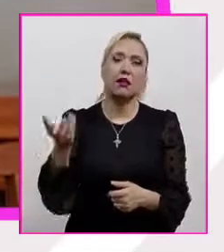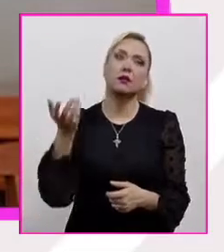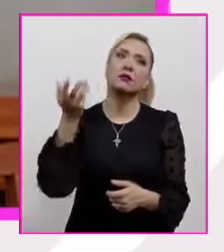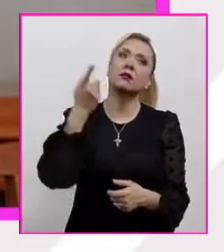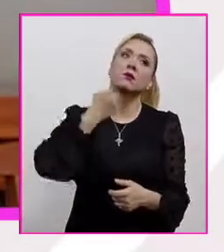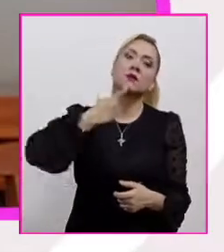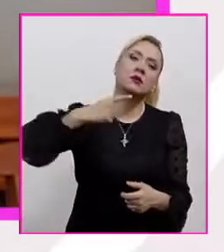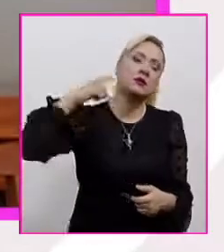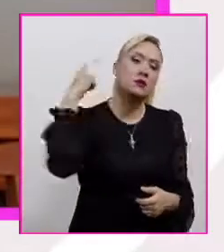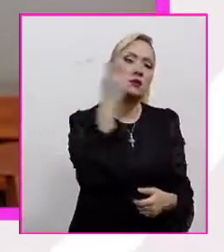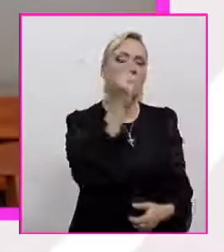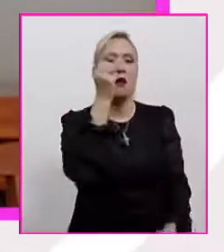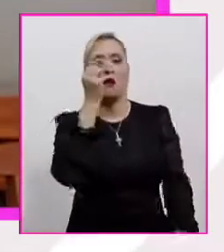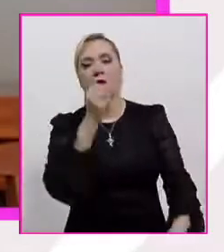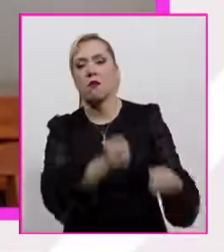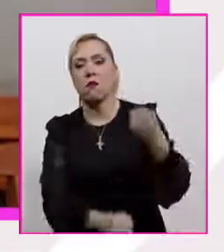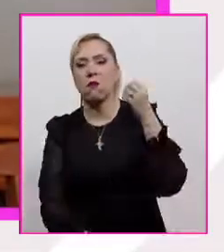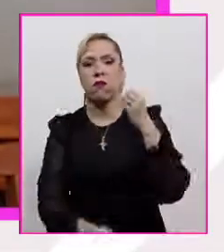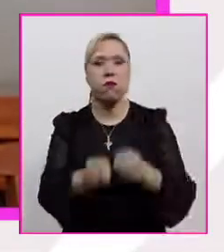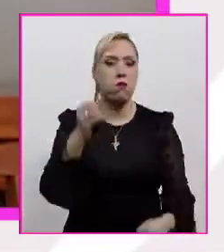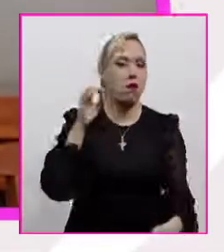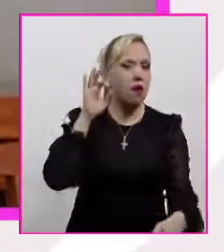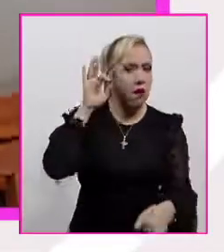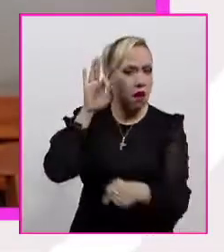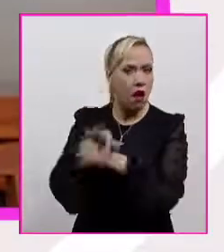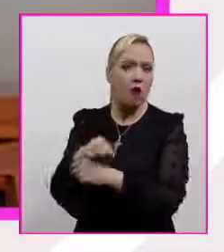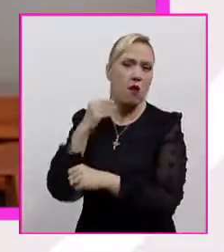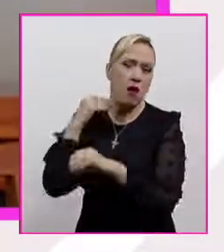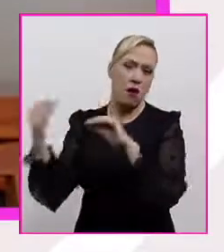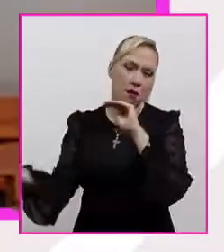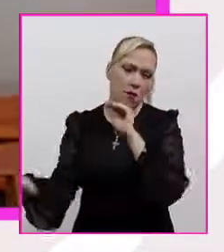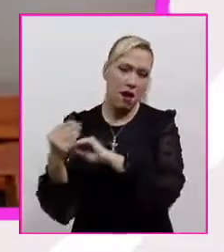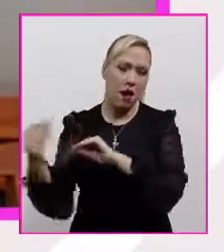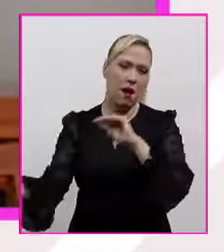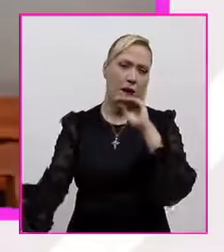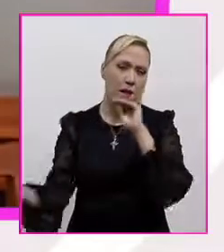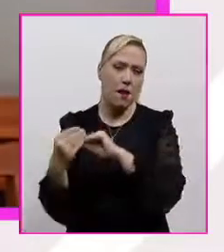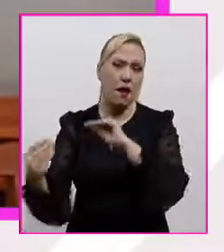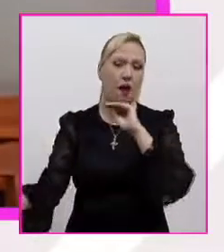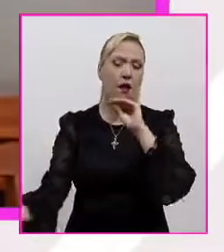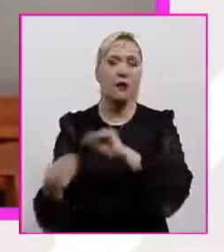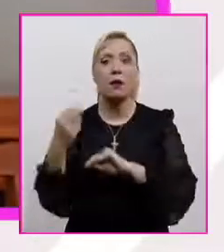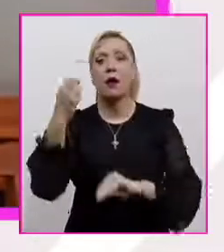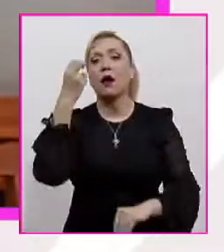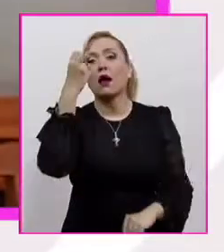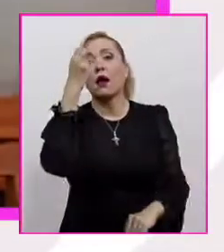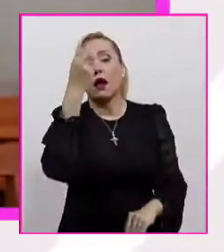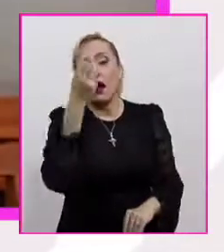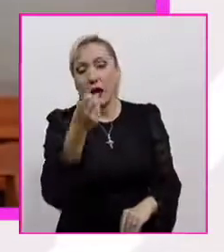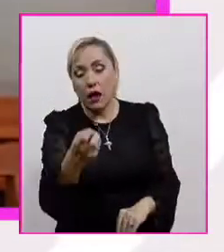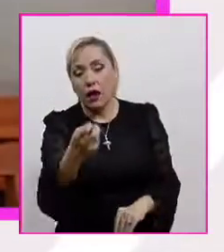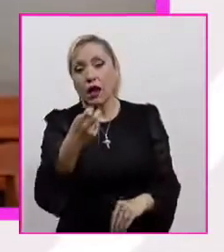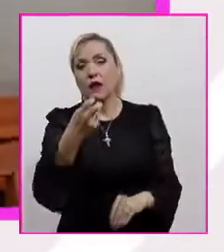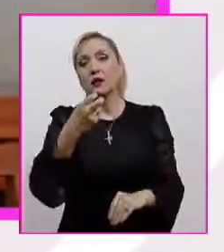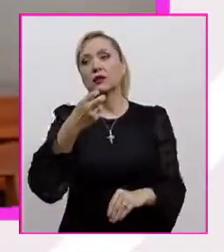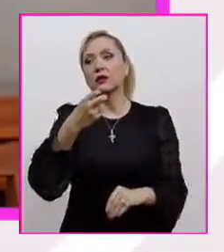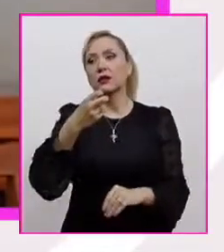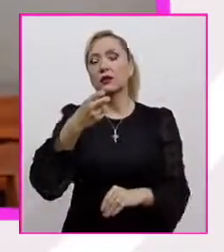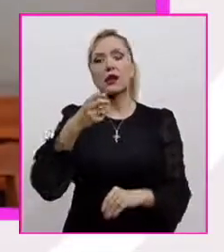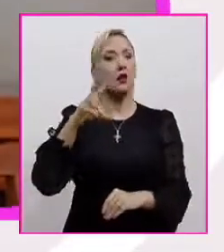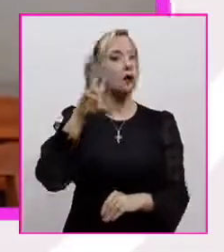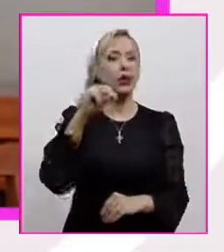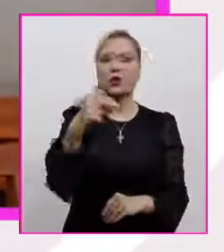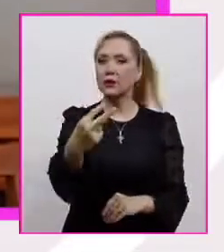trabajo muy fuerte por la organización, respaldado por otras organizaciones como Sin Fronteras, de una campaña que dice la nacionalidad no se